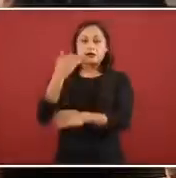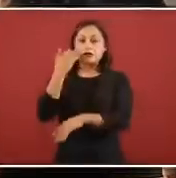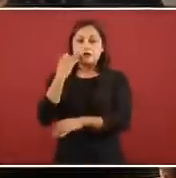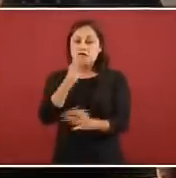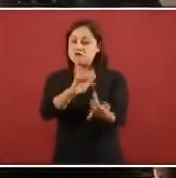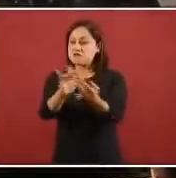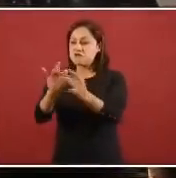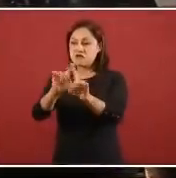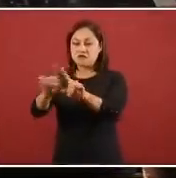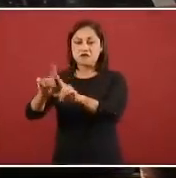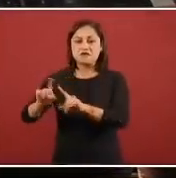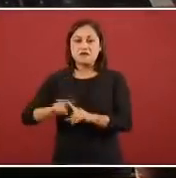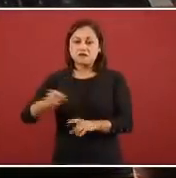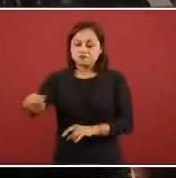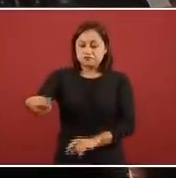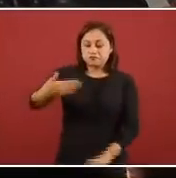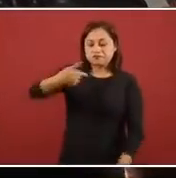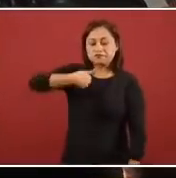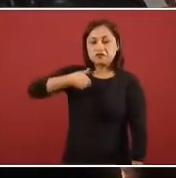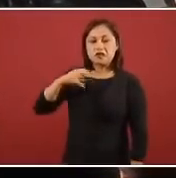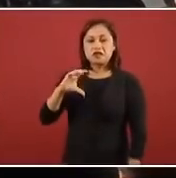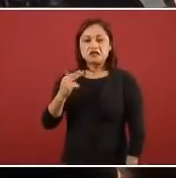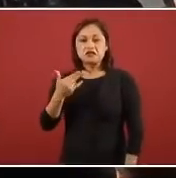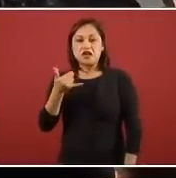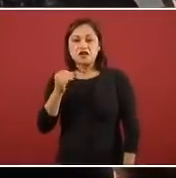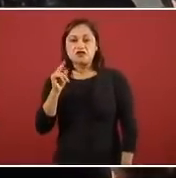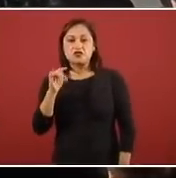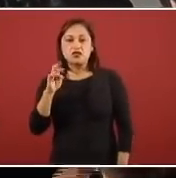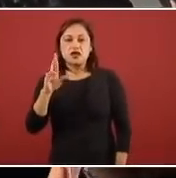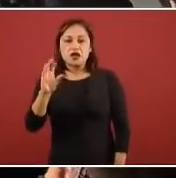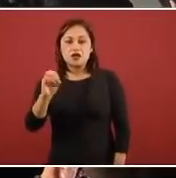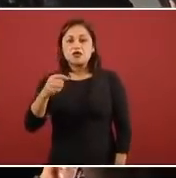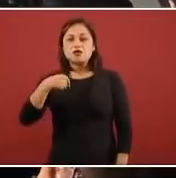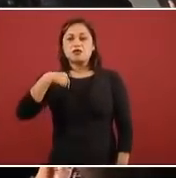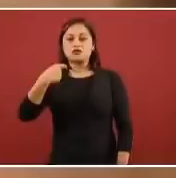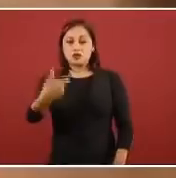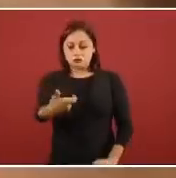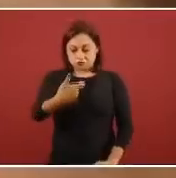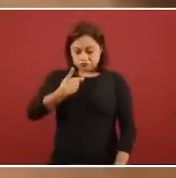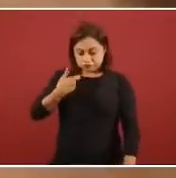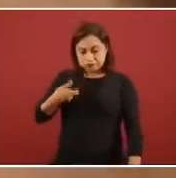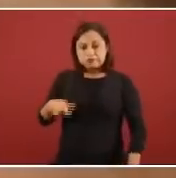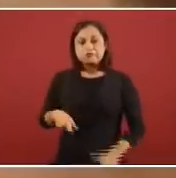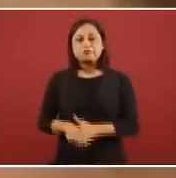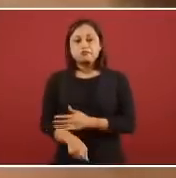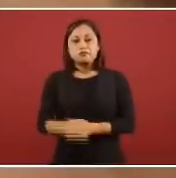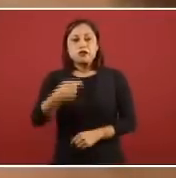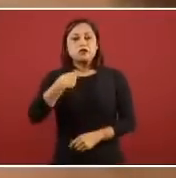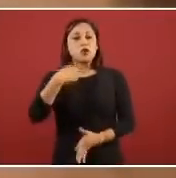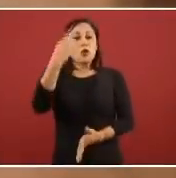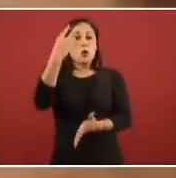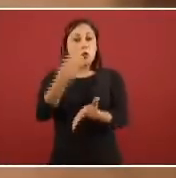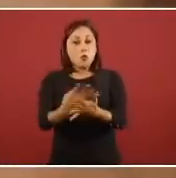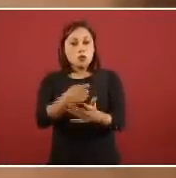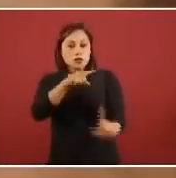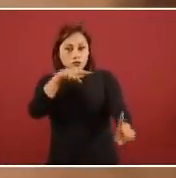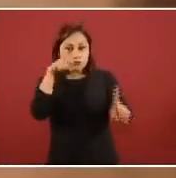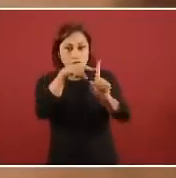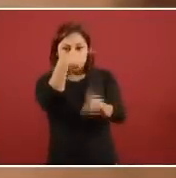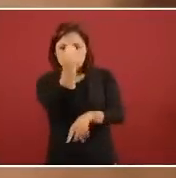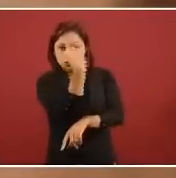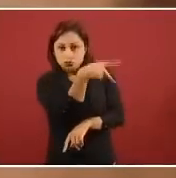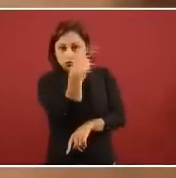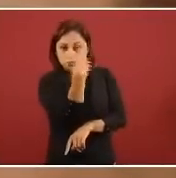están diciendo chayotero, que yo estoy cobrando y entonces la única campaña presidencial que he cubierto es la suya. Entonces me gustaría